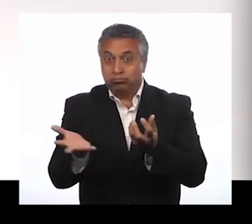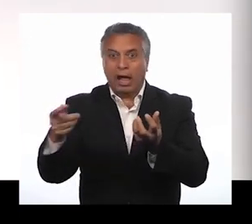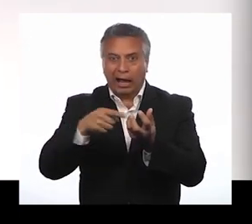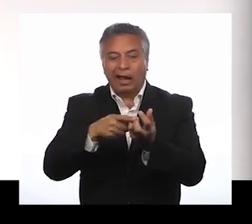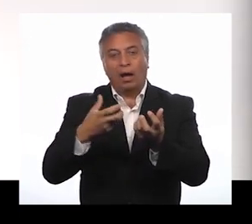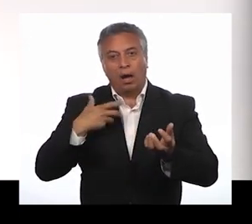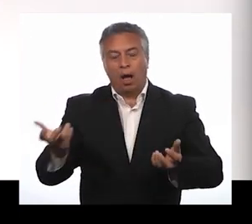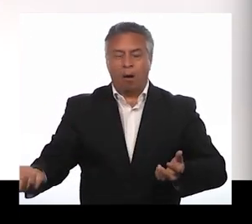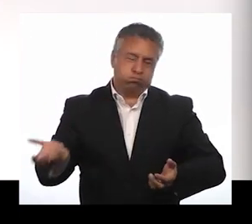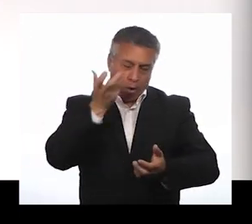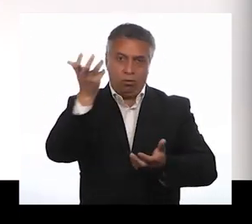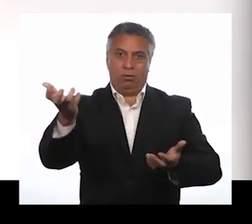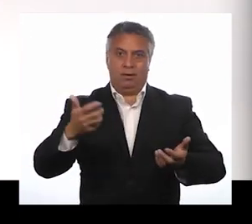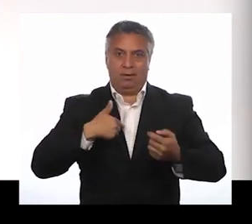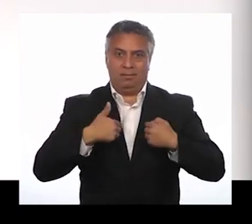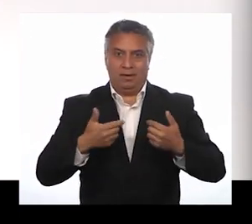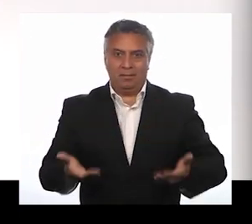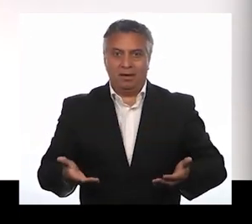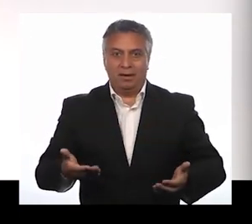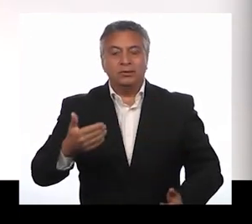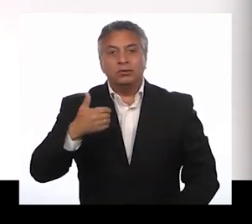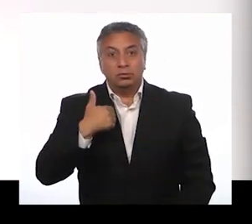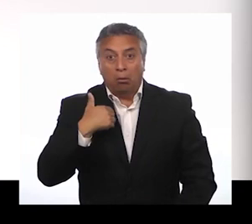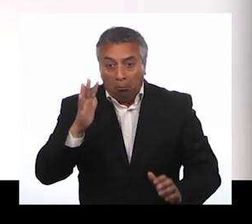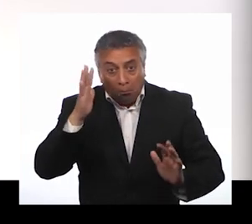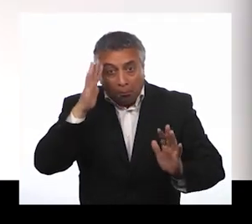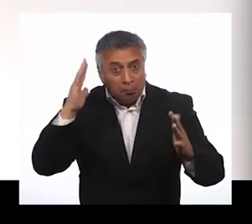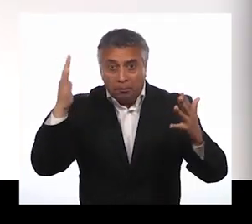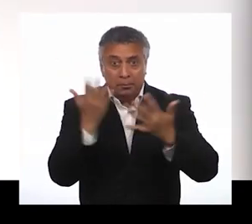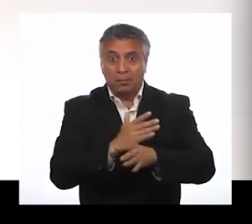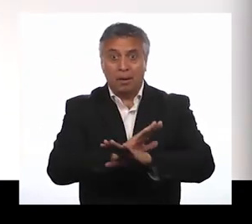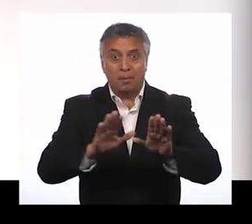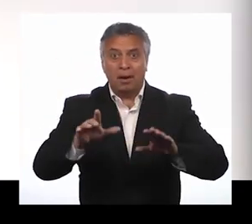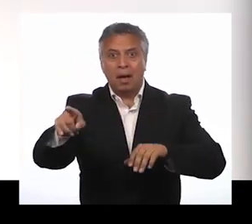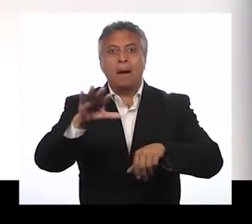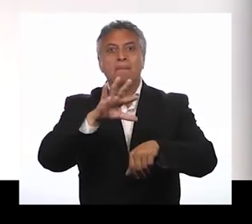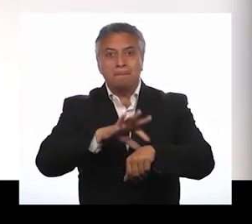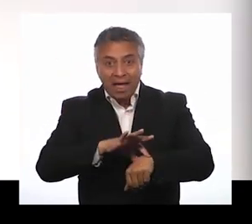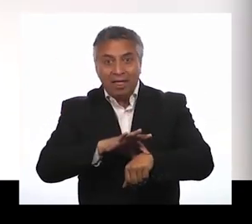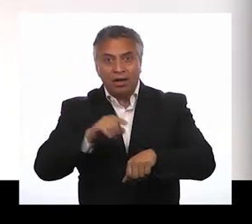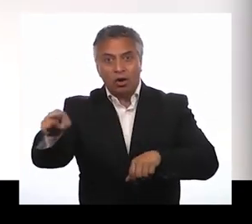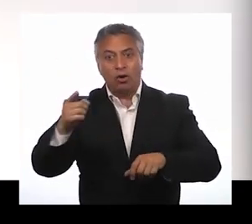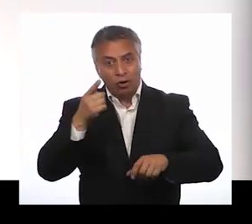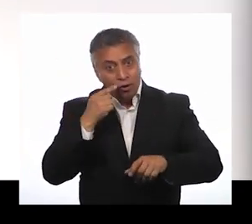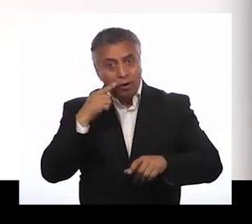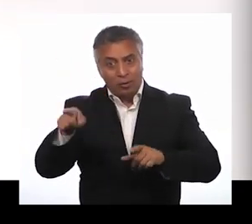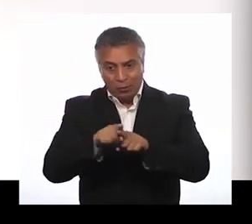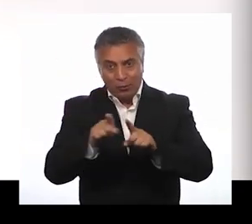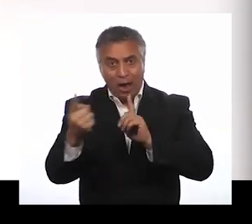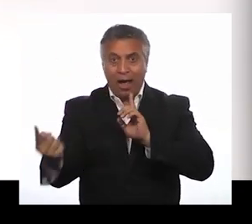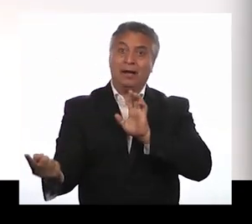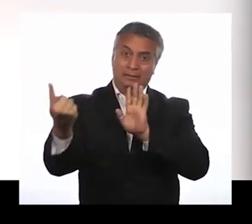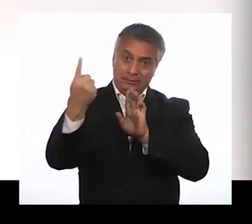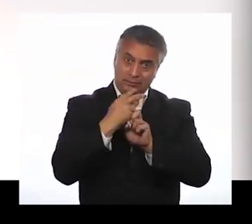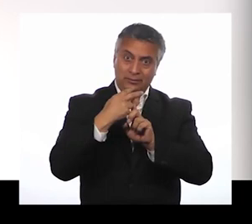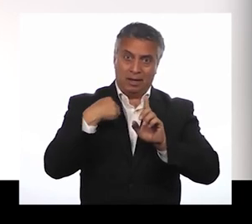yo saber nada de lo que me había pasado, los médicos, lo que me estaban